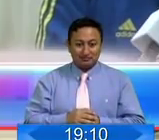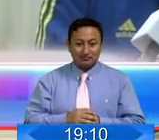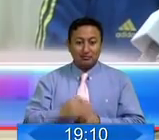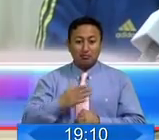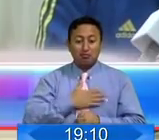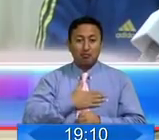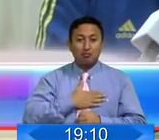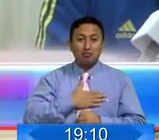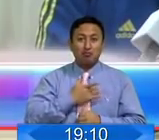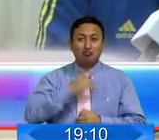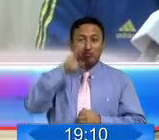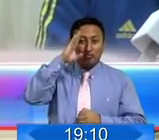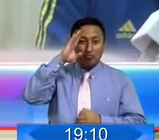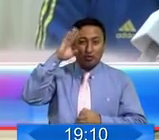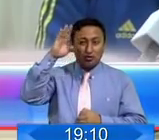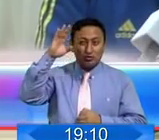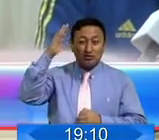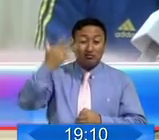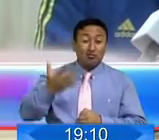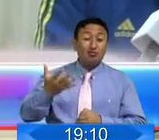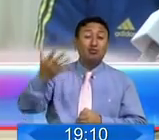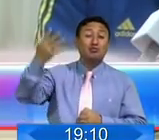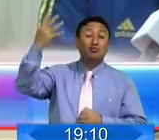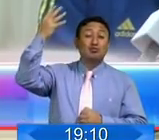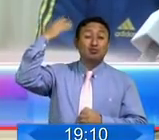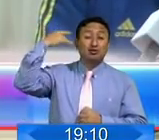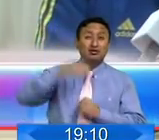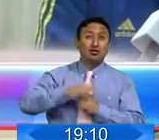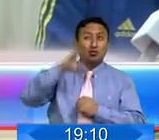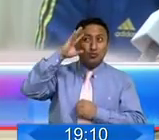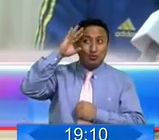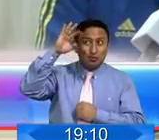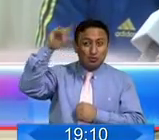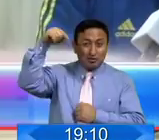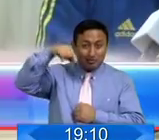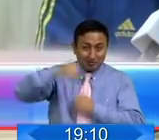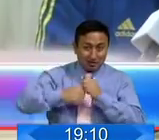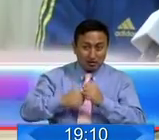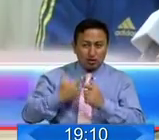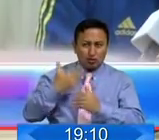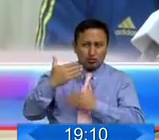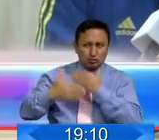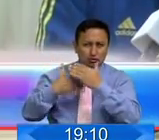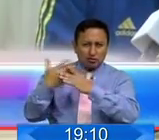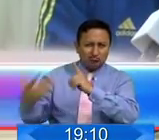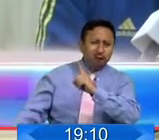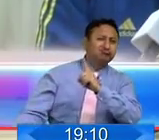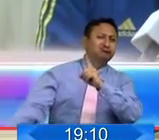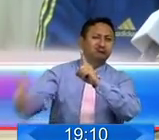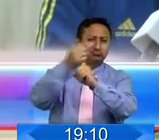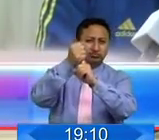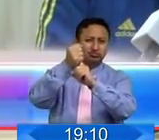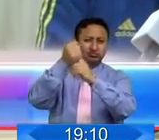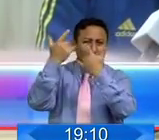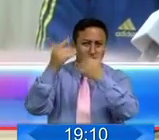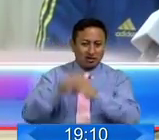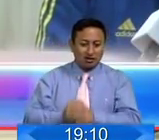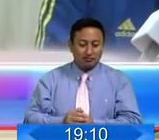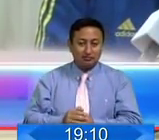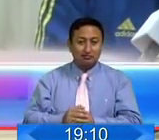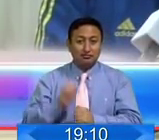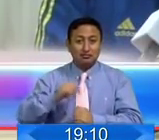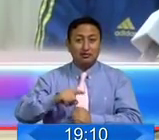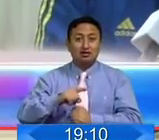un sueño que tenía planificado para este año. Una de mis metas que era poner la marca